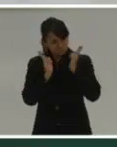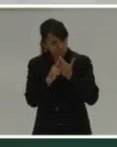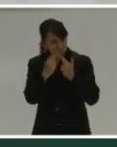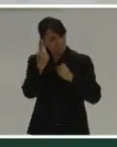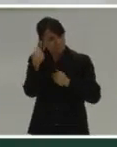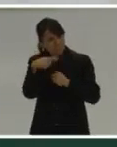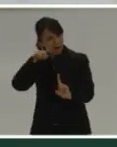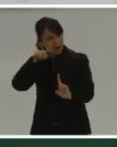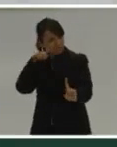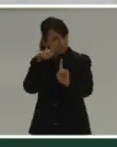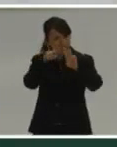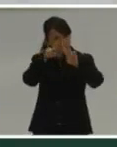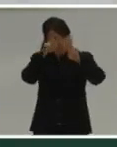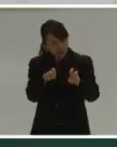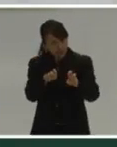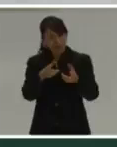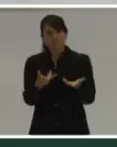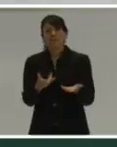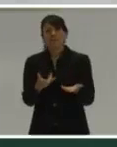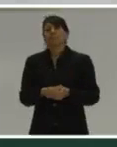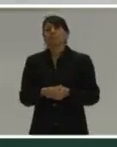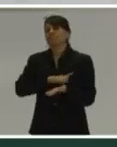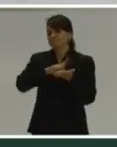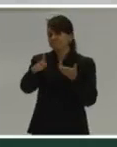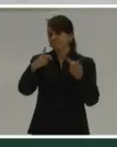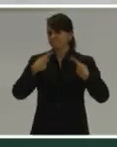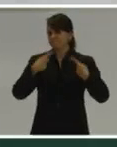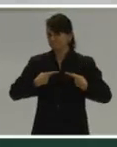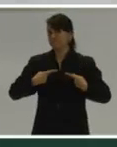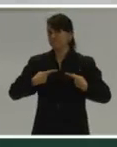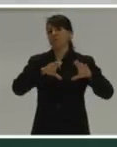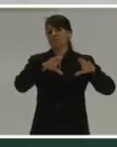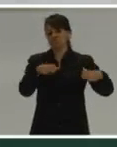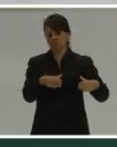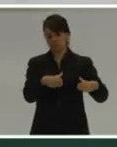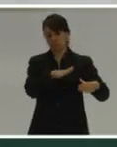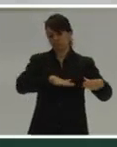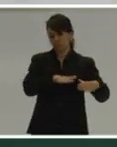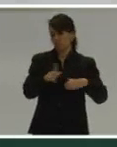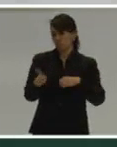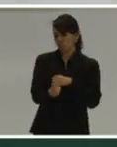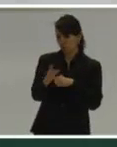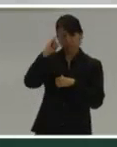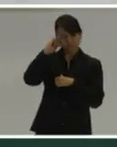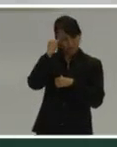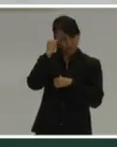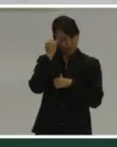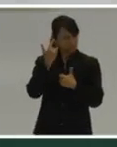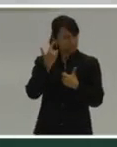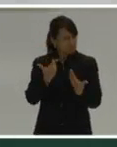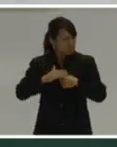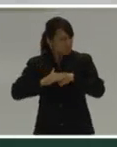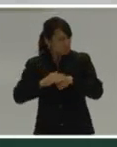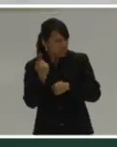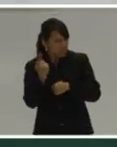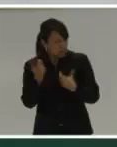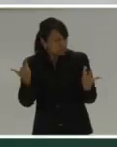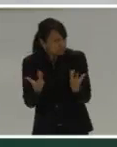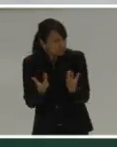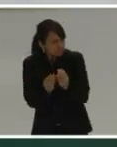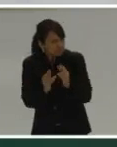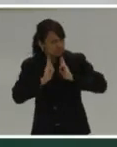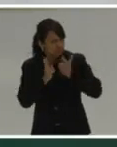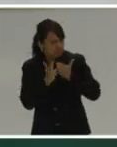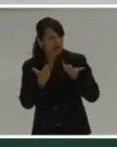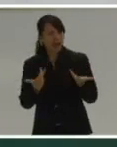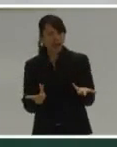las personas, de los pueblos y comunidades indígenas? Una de las razones es que nos encontramos en el marco